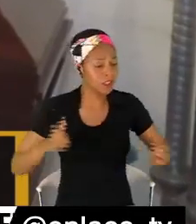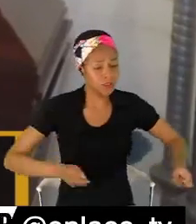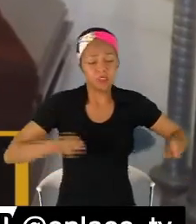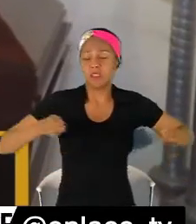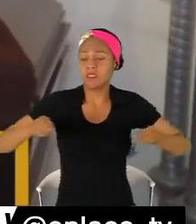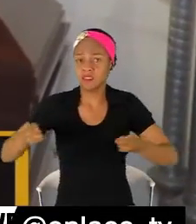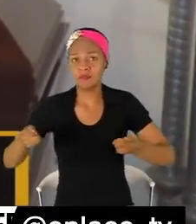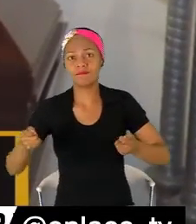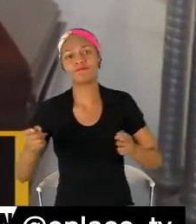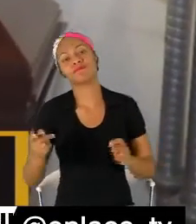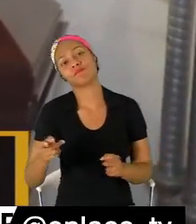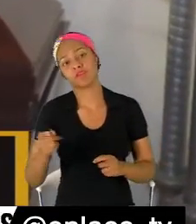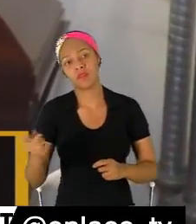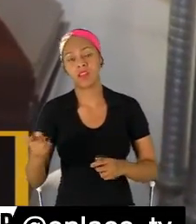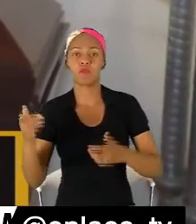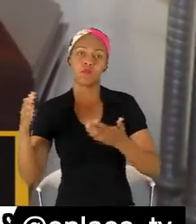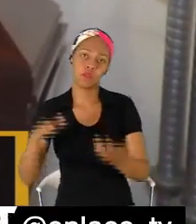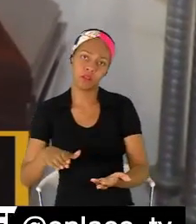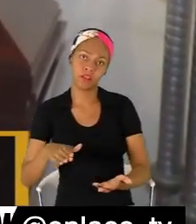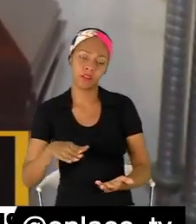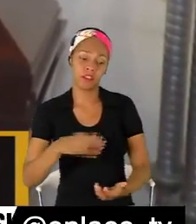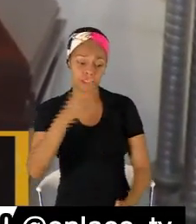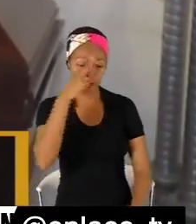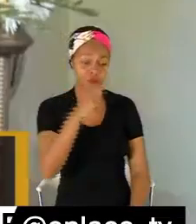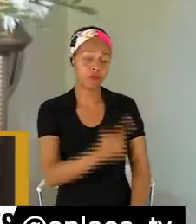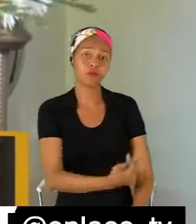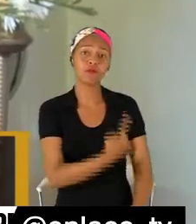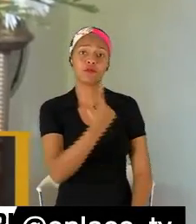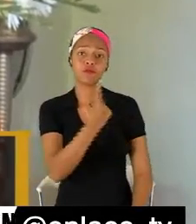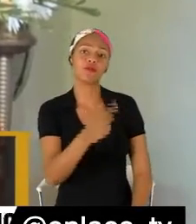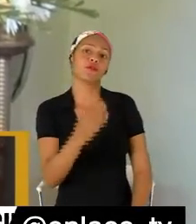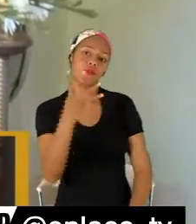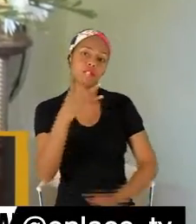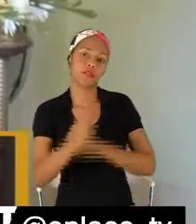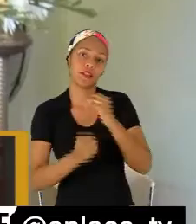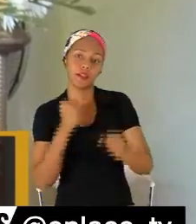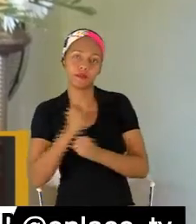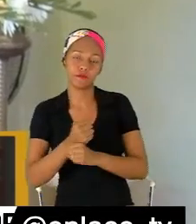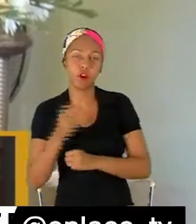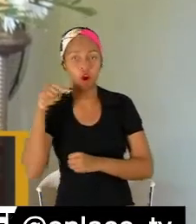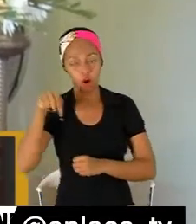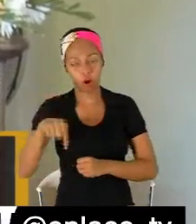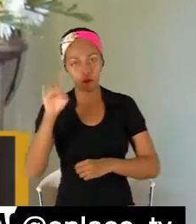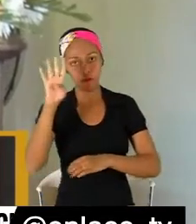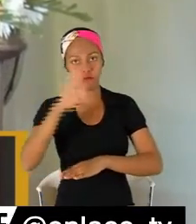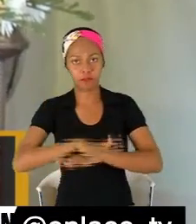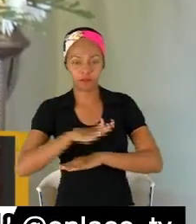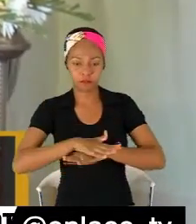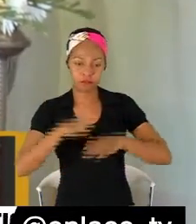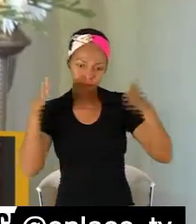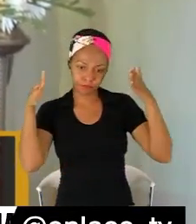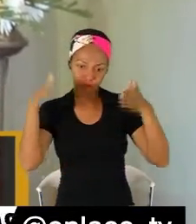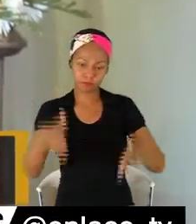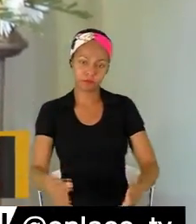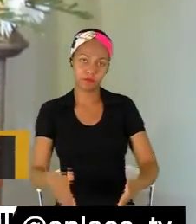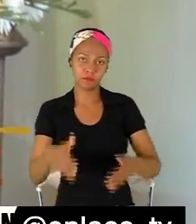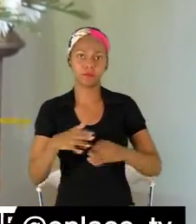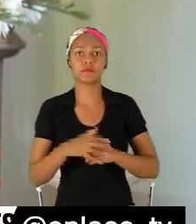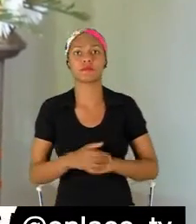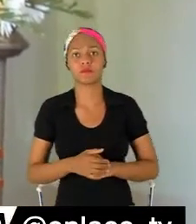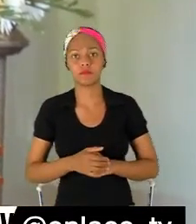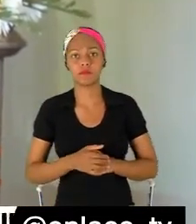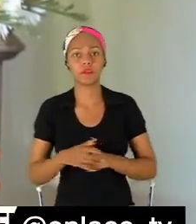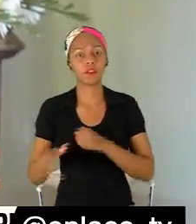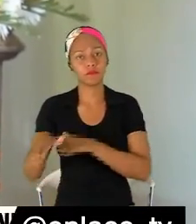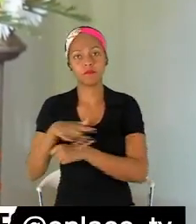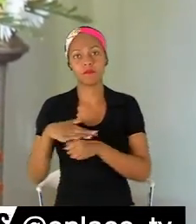deja huérfano a un menor de 4 años de edad. Sus exequias se cumplirán hoy a las 4 de la tarde en la iglesia Nuestra Señora del Carmen del